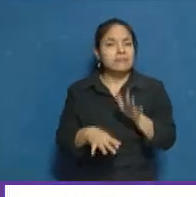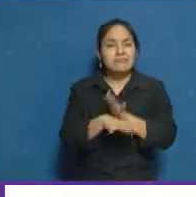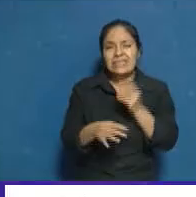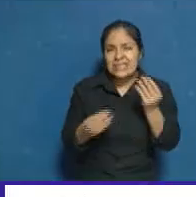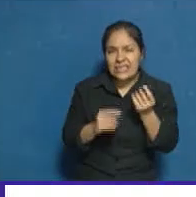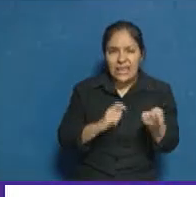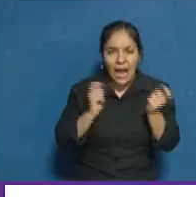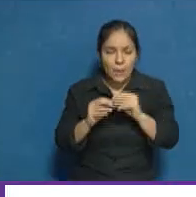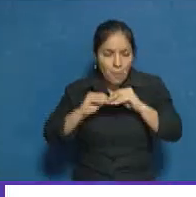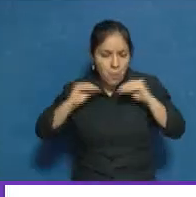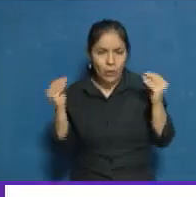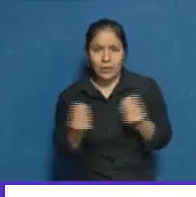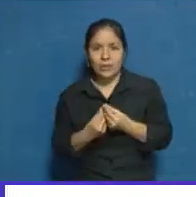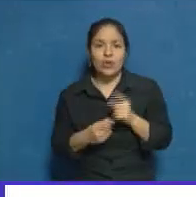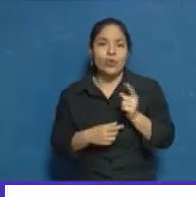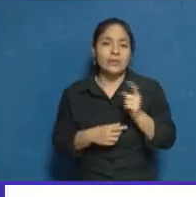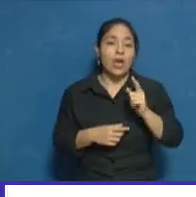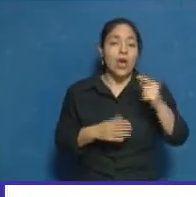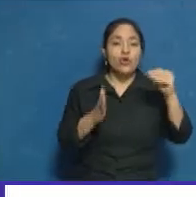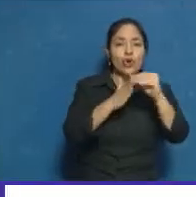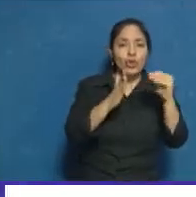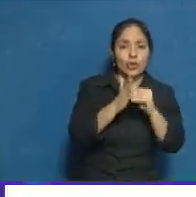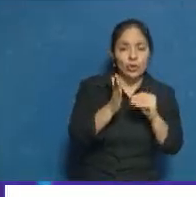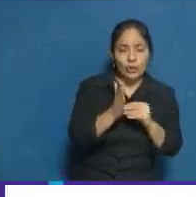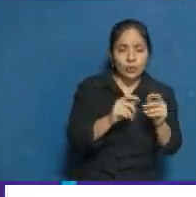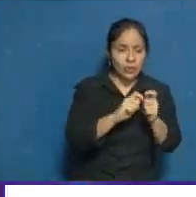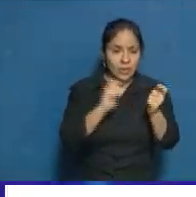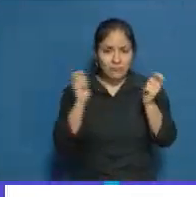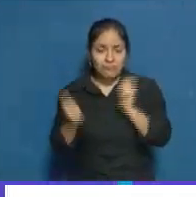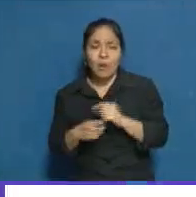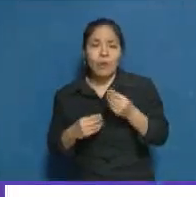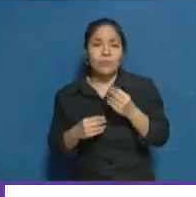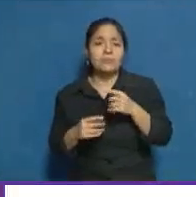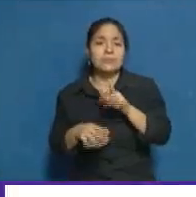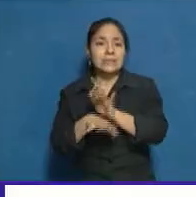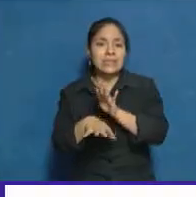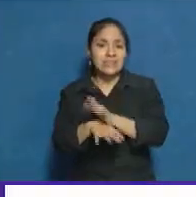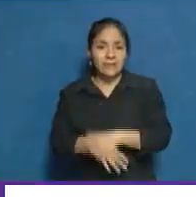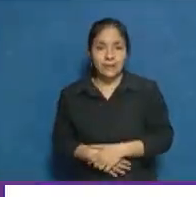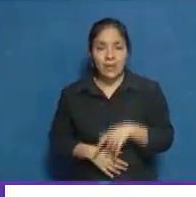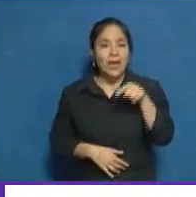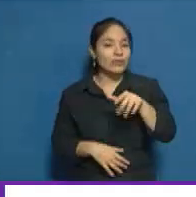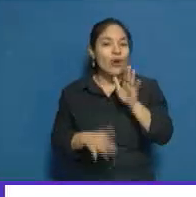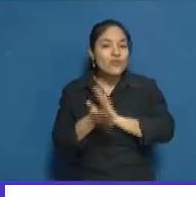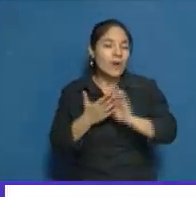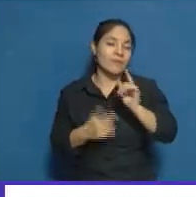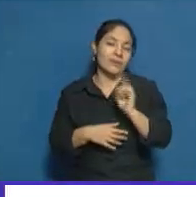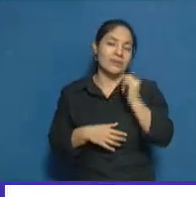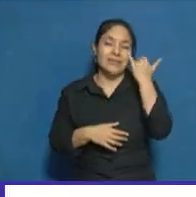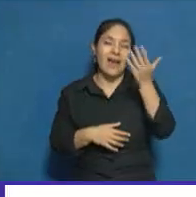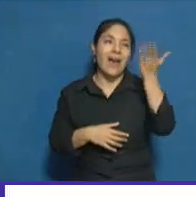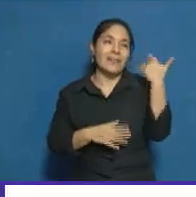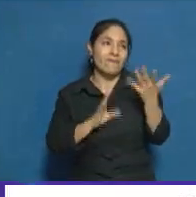nuevos cambios? ¿No se hace más promedio con las notas, se ponderan? ¿Qué significa esto? Esto no es tan nuevo, esto ya se viene